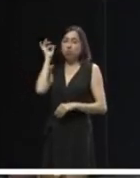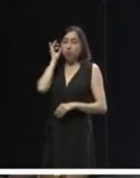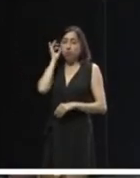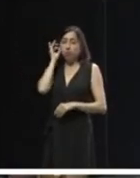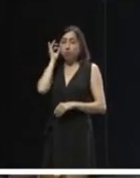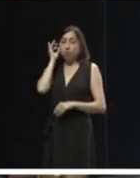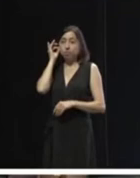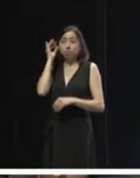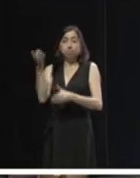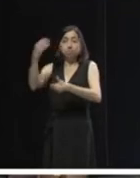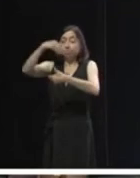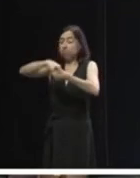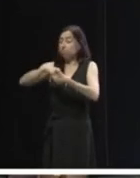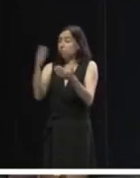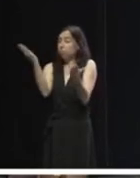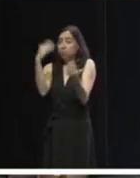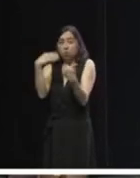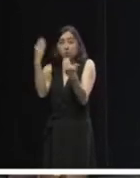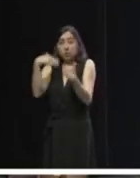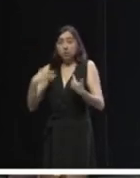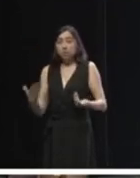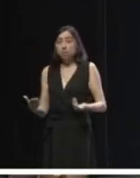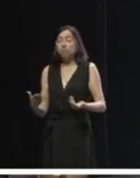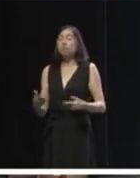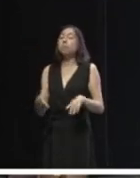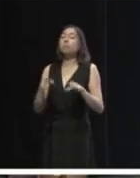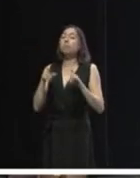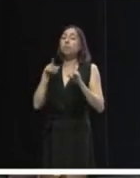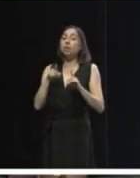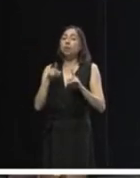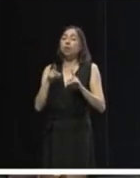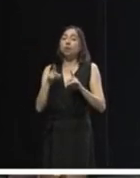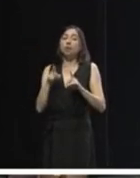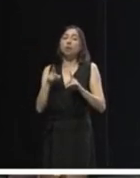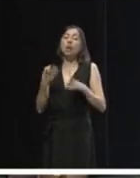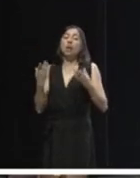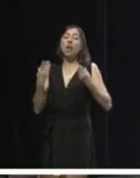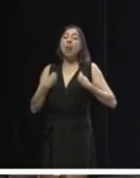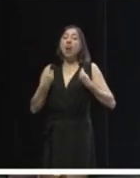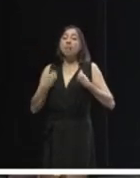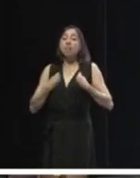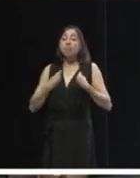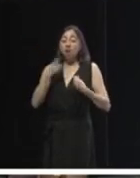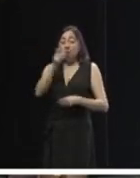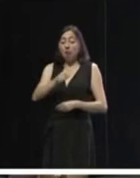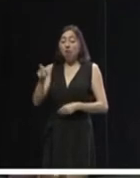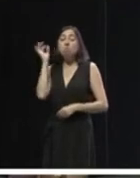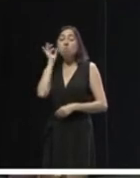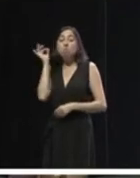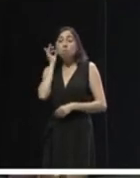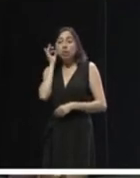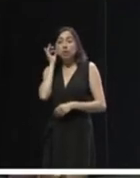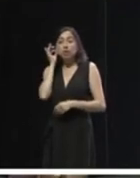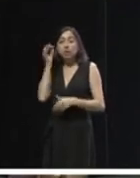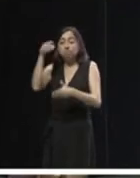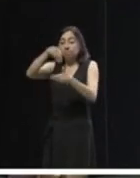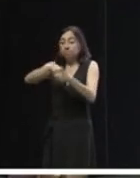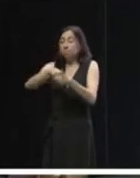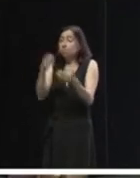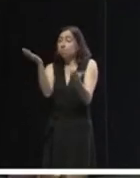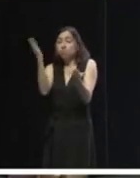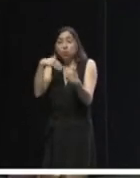no van a estar presentes. En el que la vida de las mujeres no va a estar